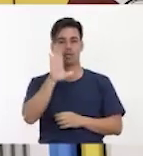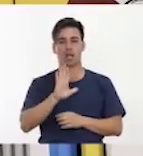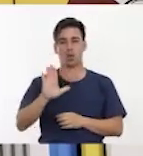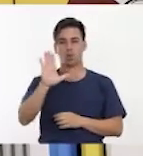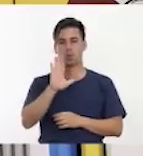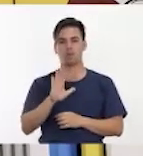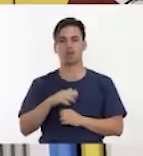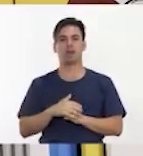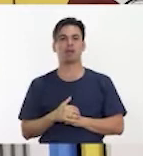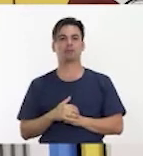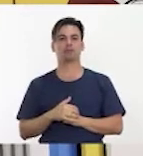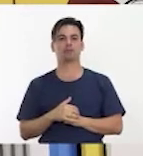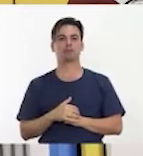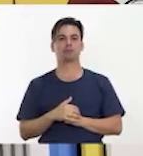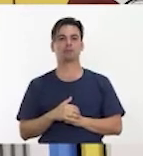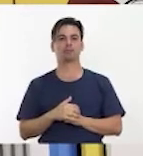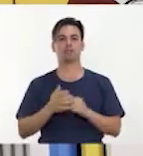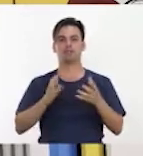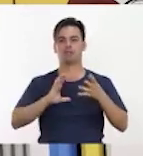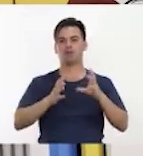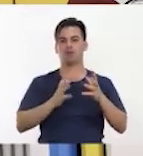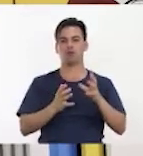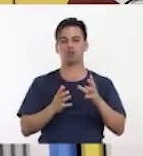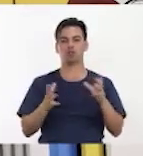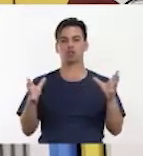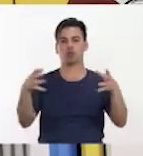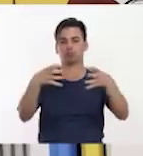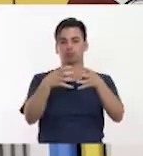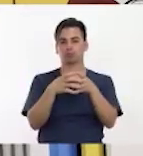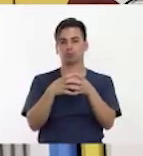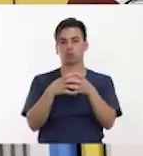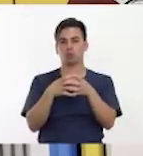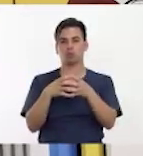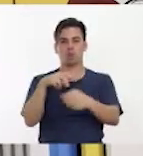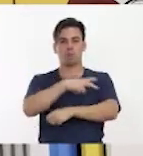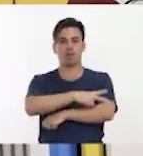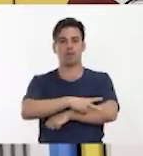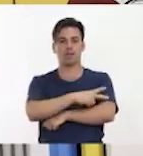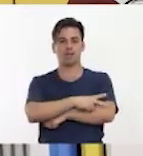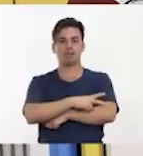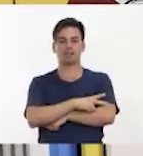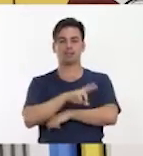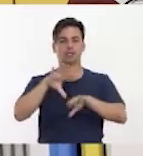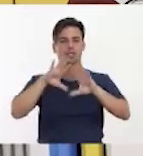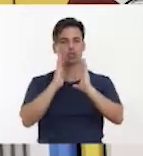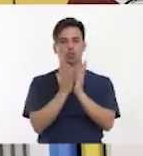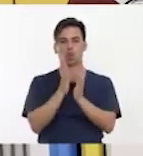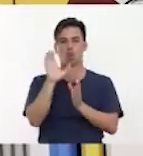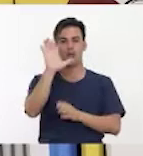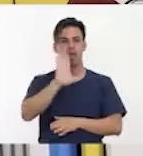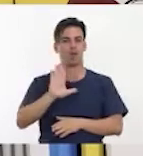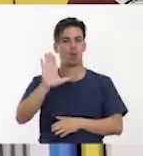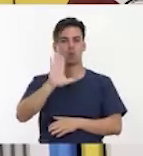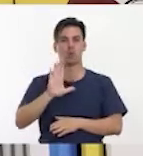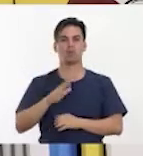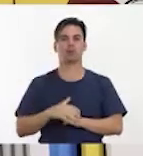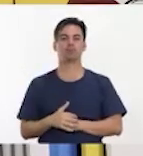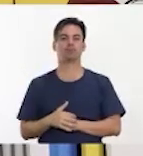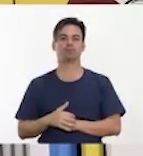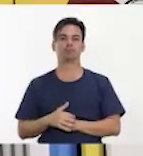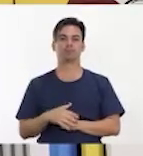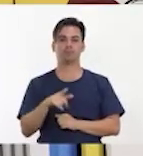formación de la Unión Europea. Deben tener en cuenta los países